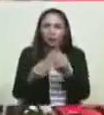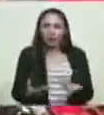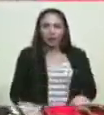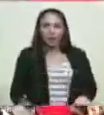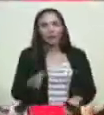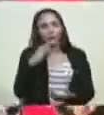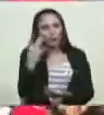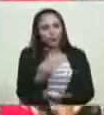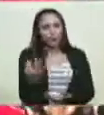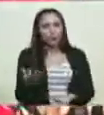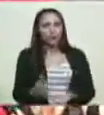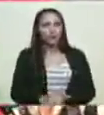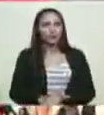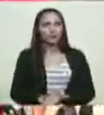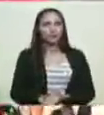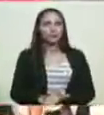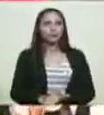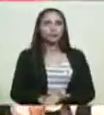verdad.